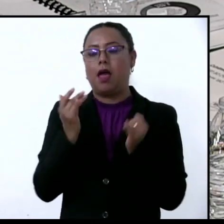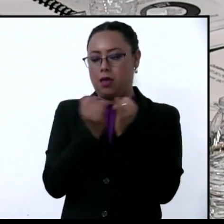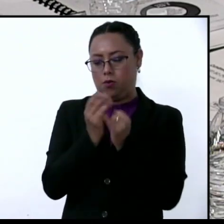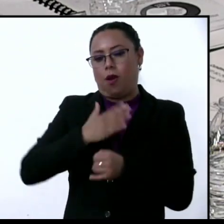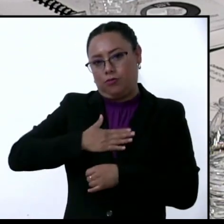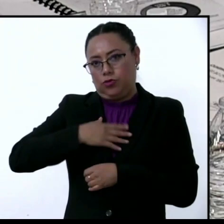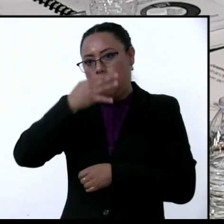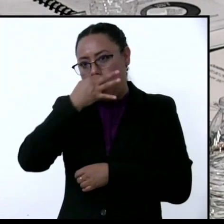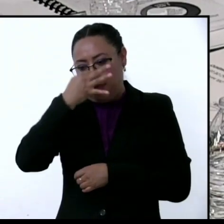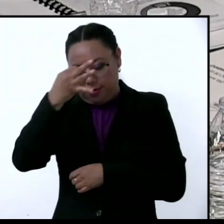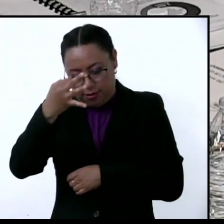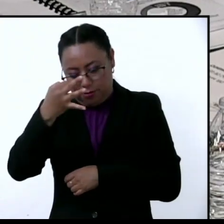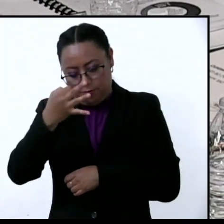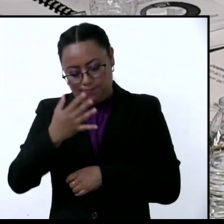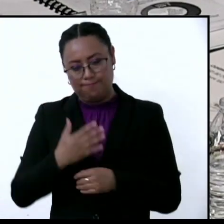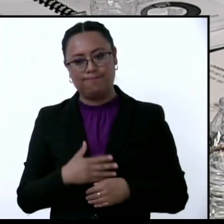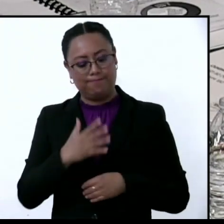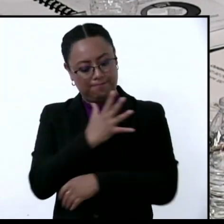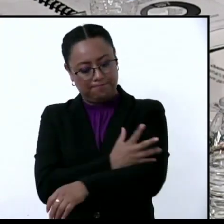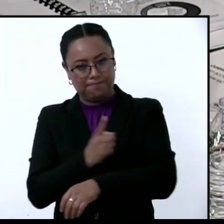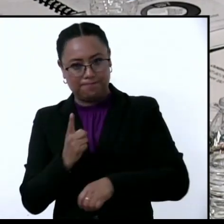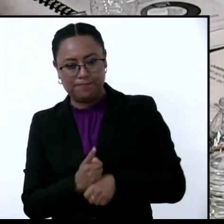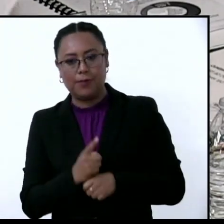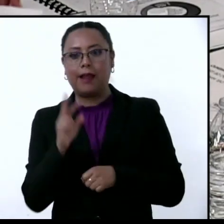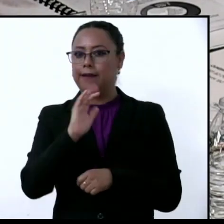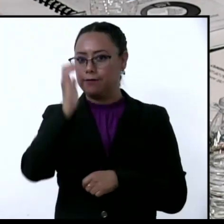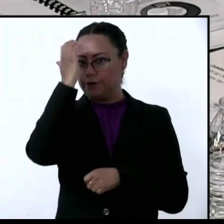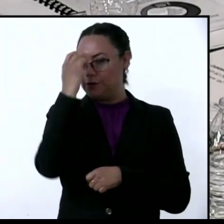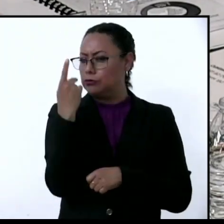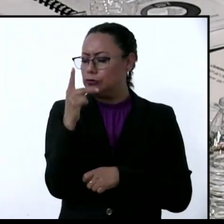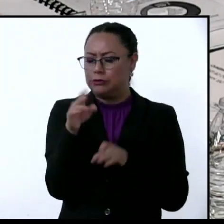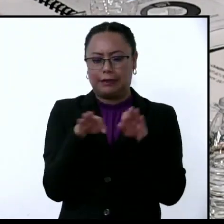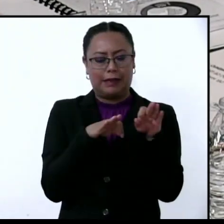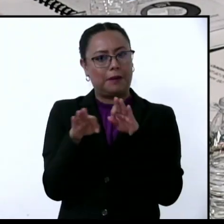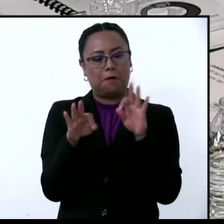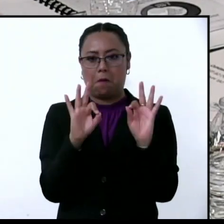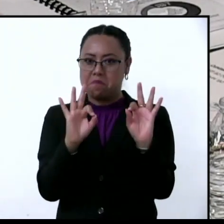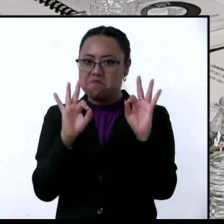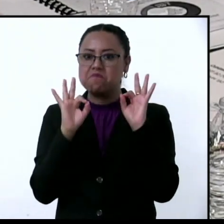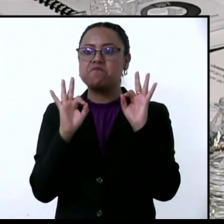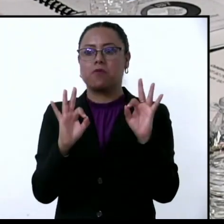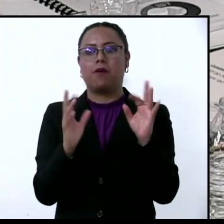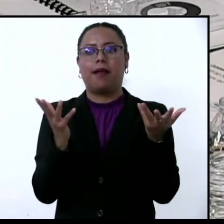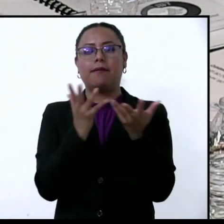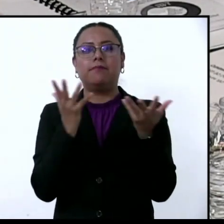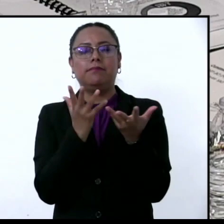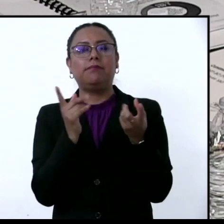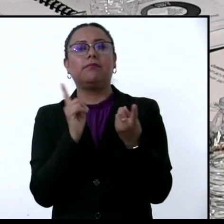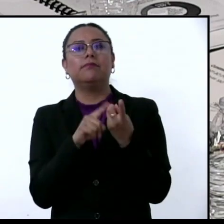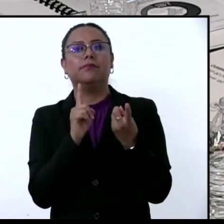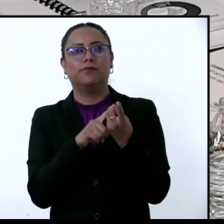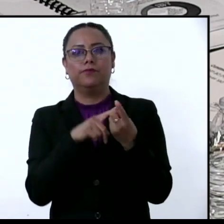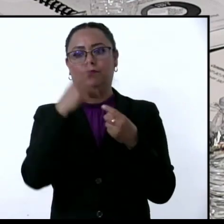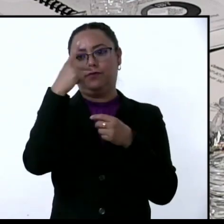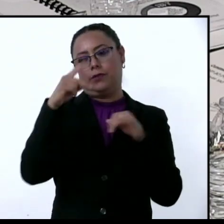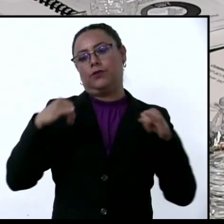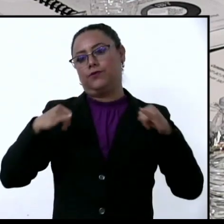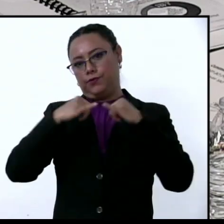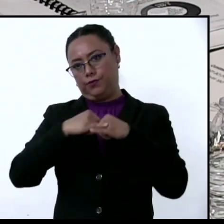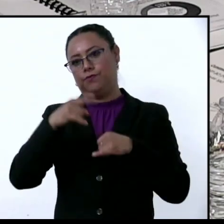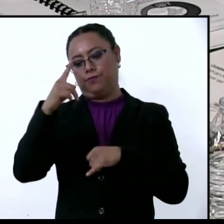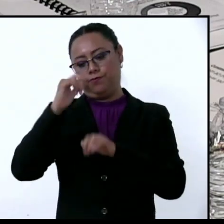un sincero reconocimiento por el extraordinario trabajo que ha realizado al frente de la dependencia que